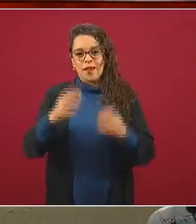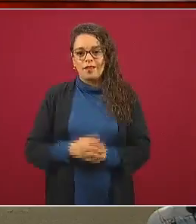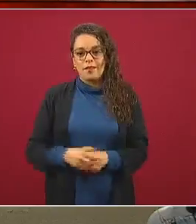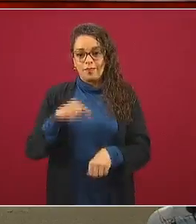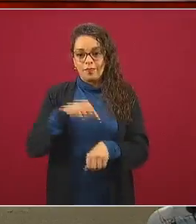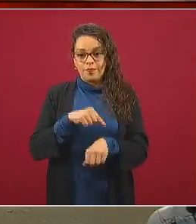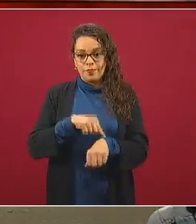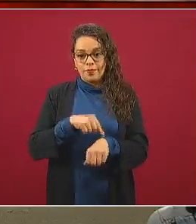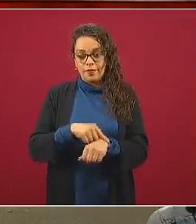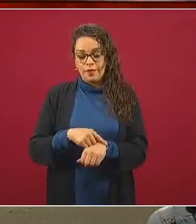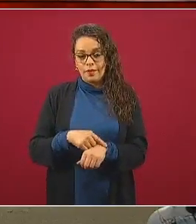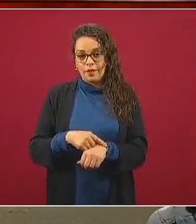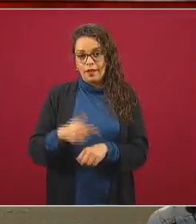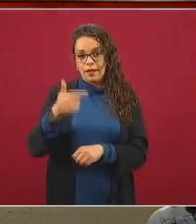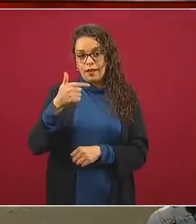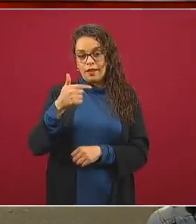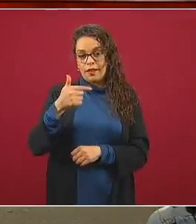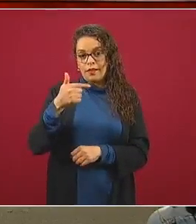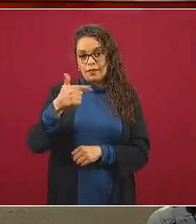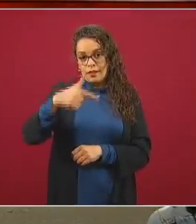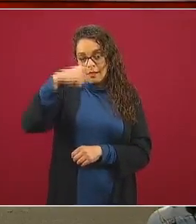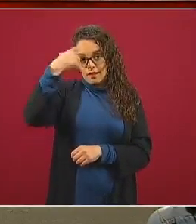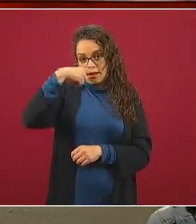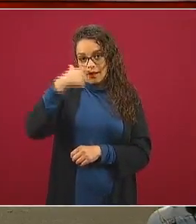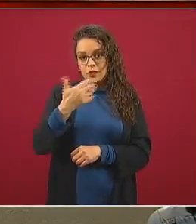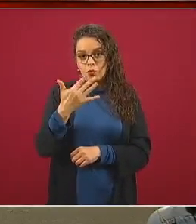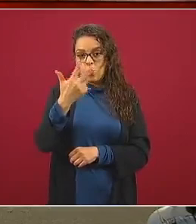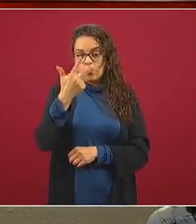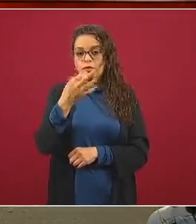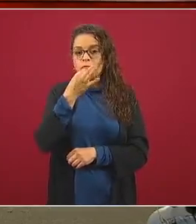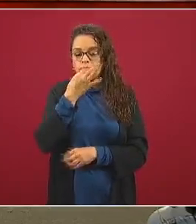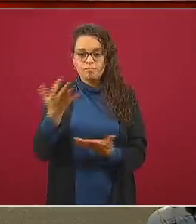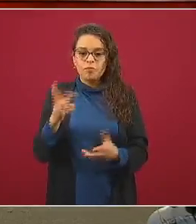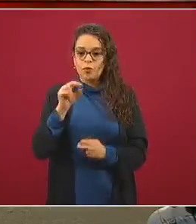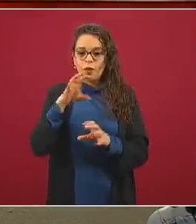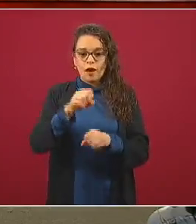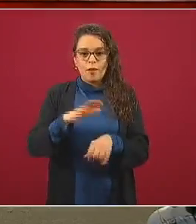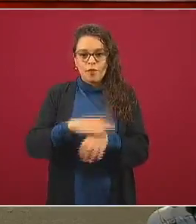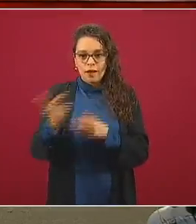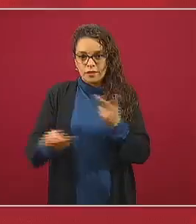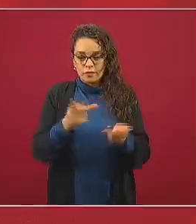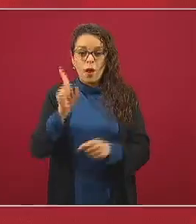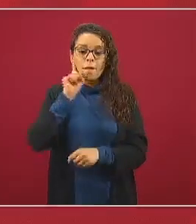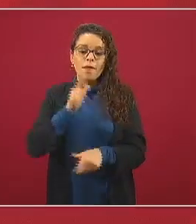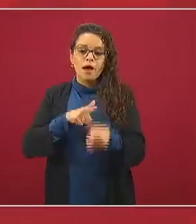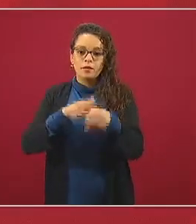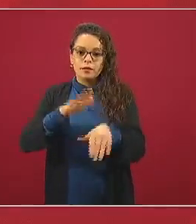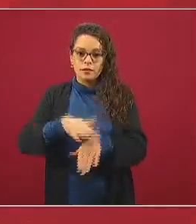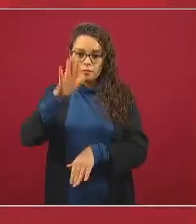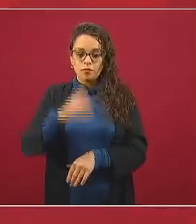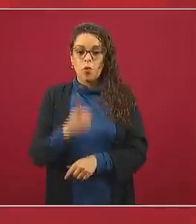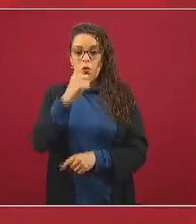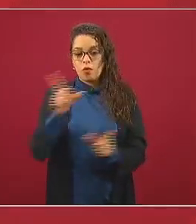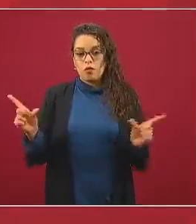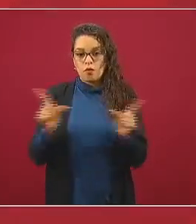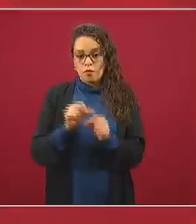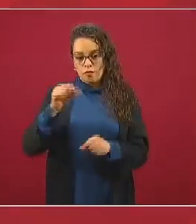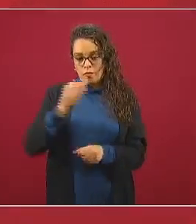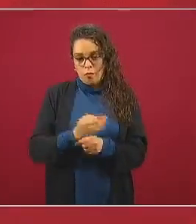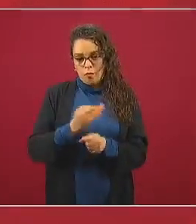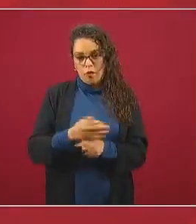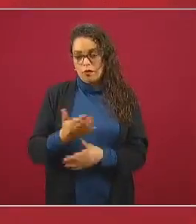ya no nos daría tiempo de tomar otra pregunta hoy, desde luego mañana continuamos, y solo quisiera cerrar agradeciendo al secretario de